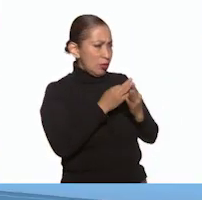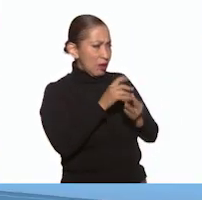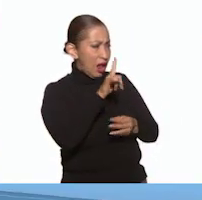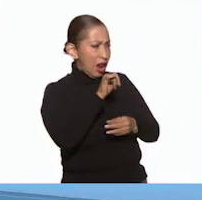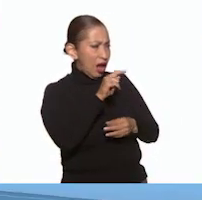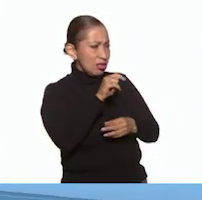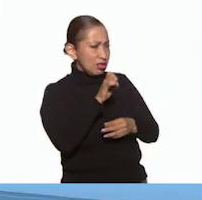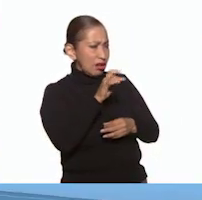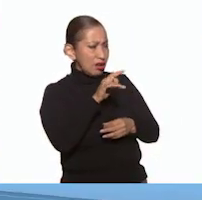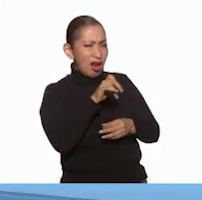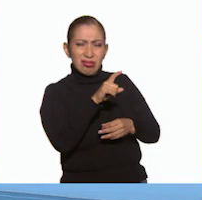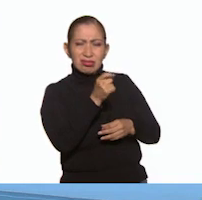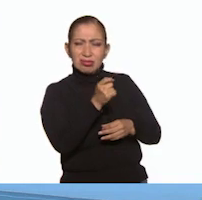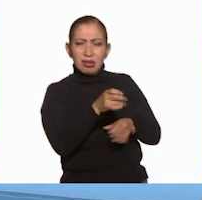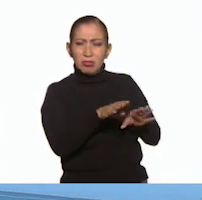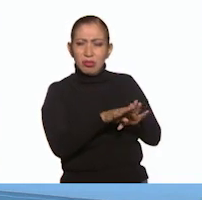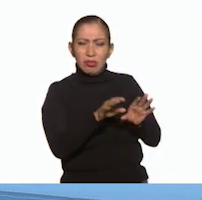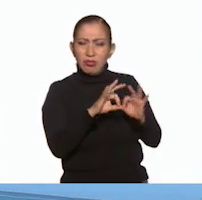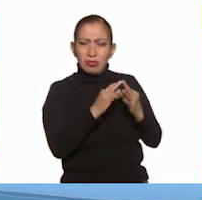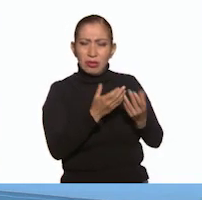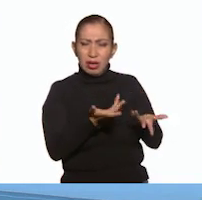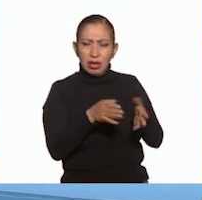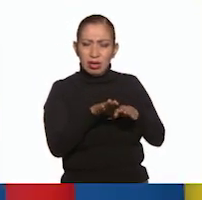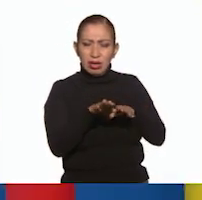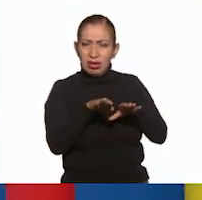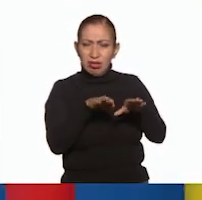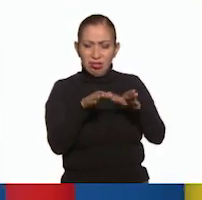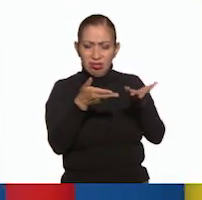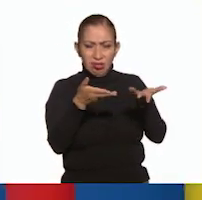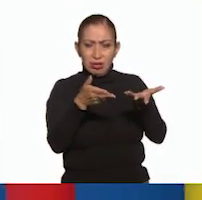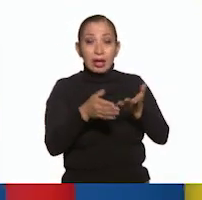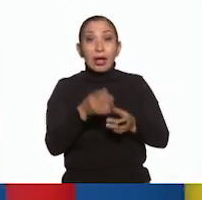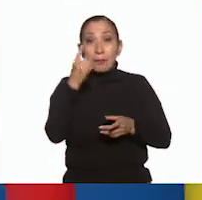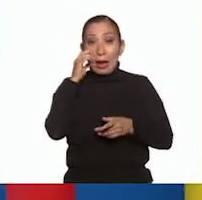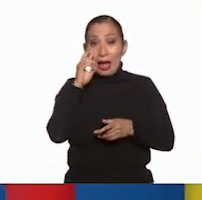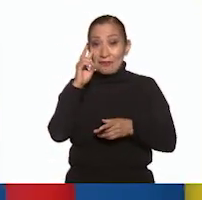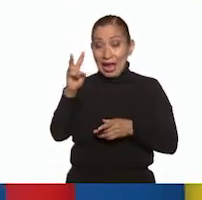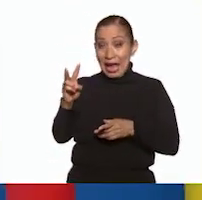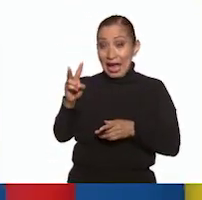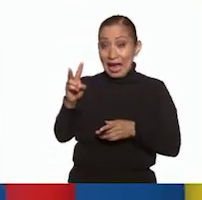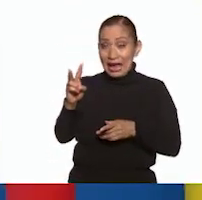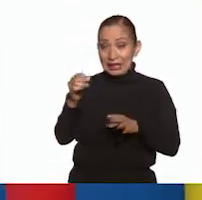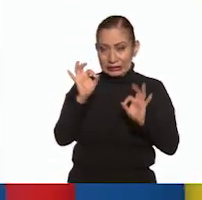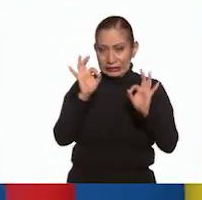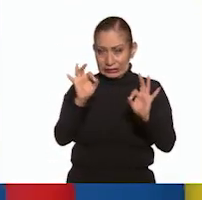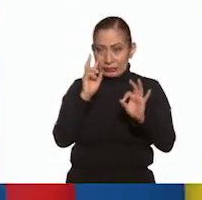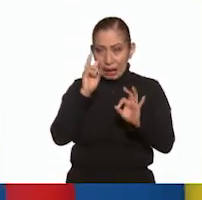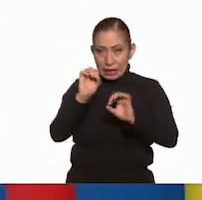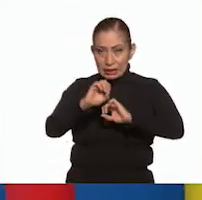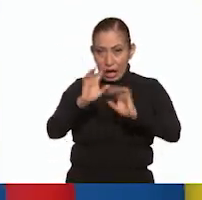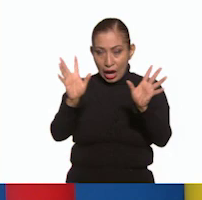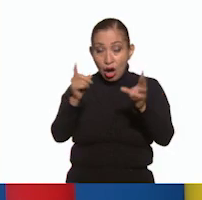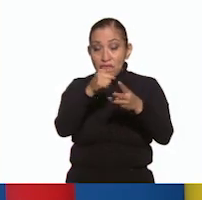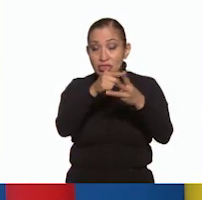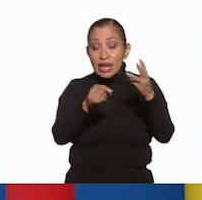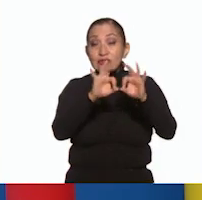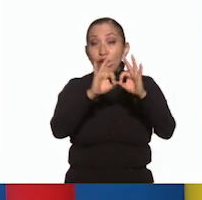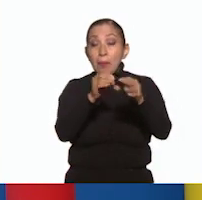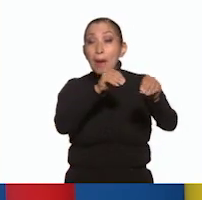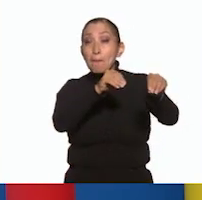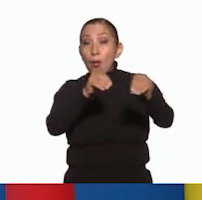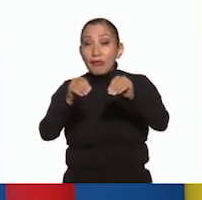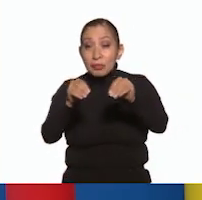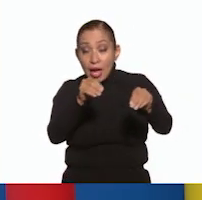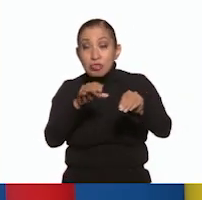lateral. Pero, ¿cómo es eso? Bueno, para ver de forma gráfica los 3 tipos de movimientos